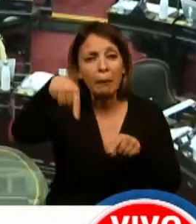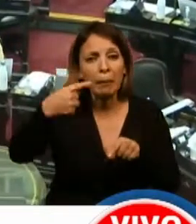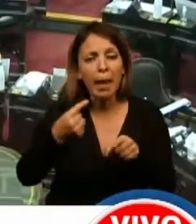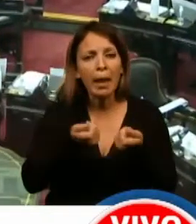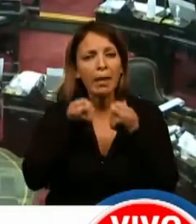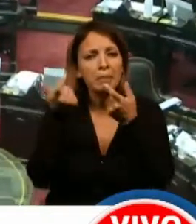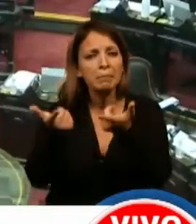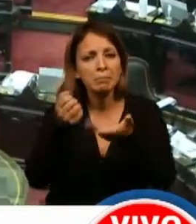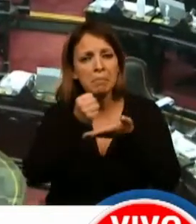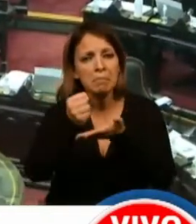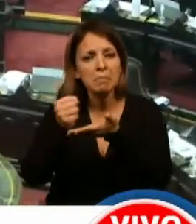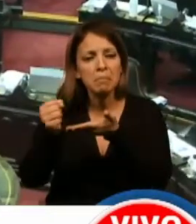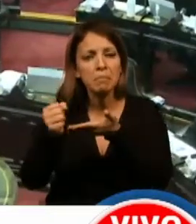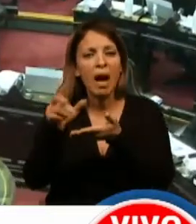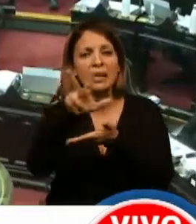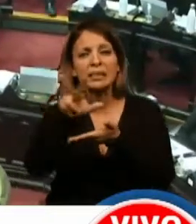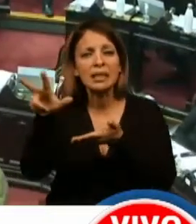los beneficios al